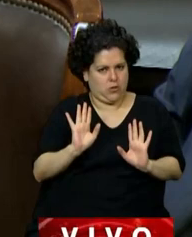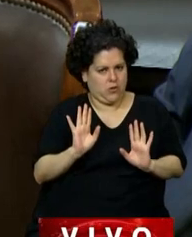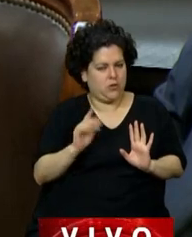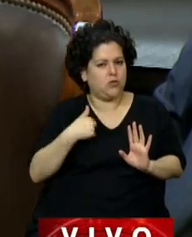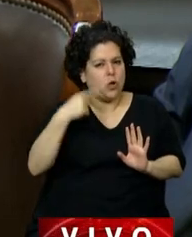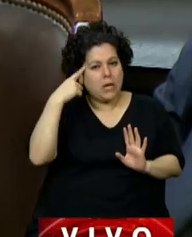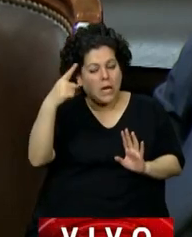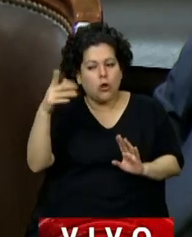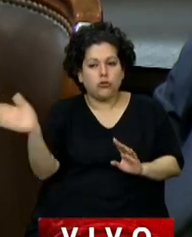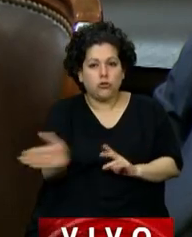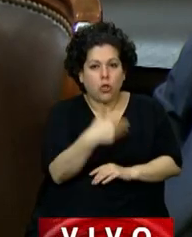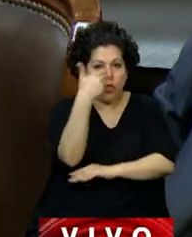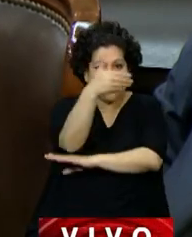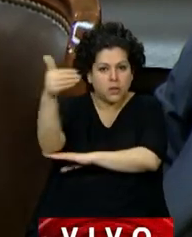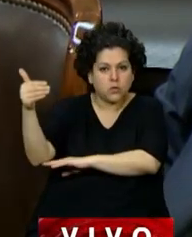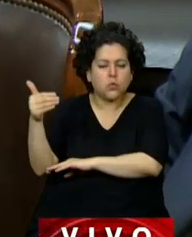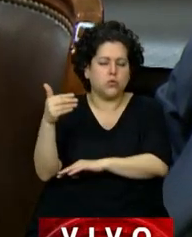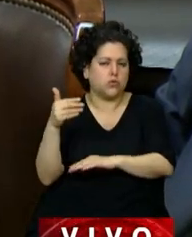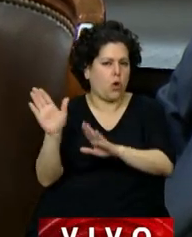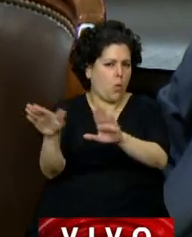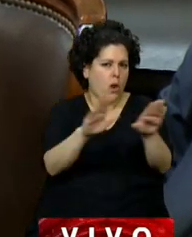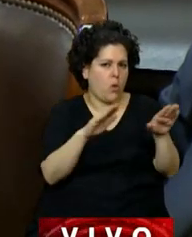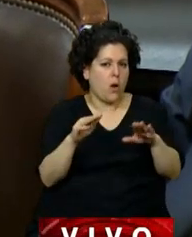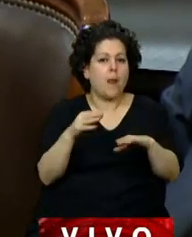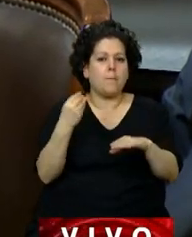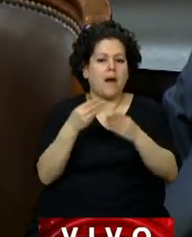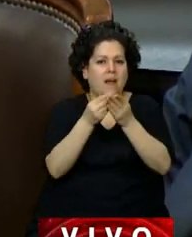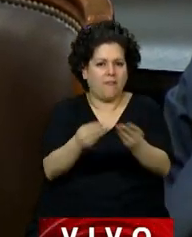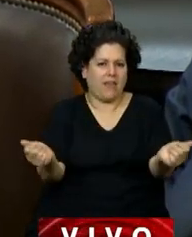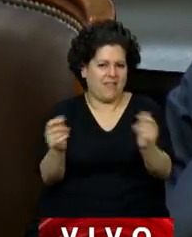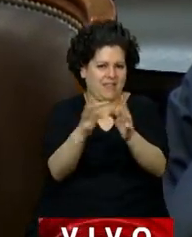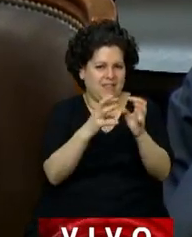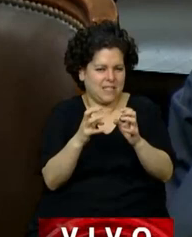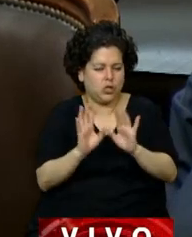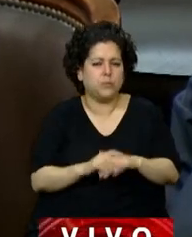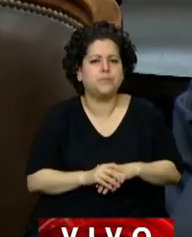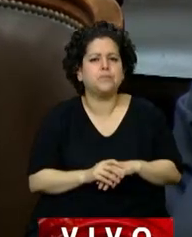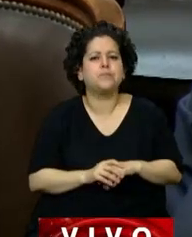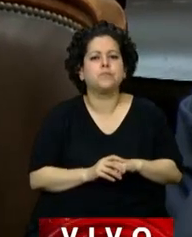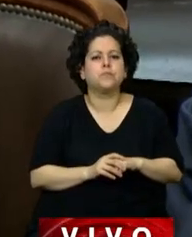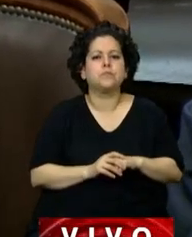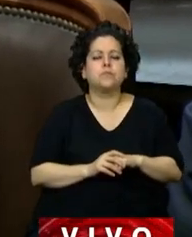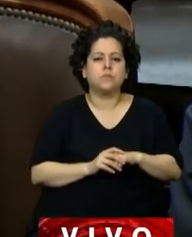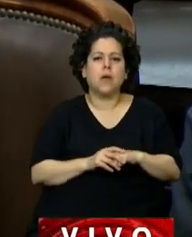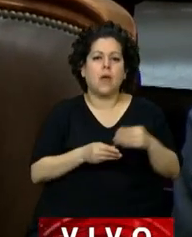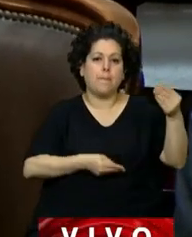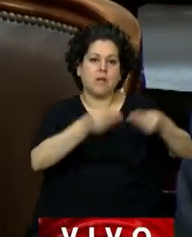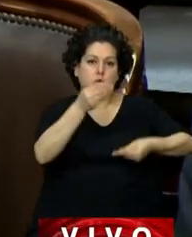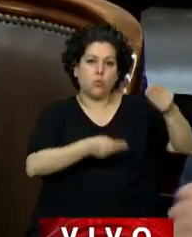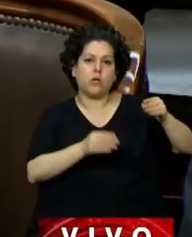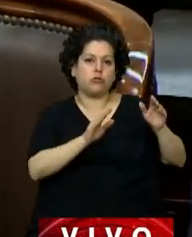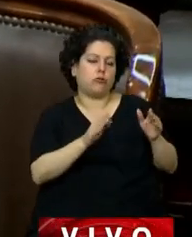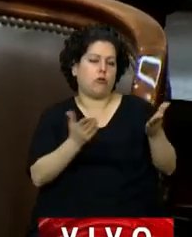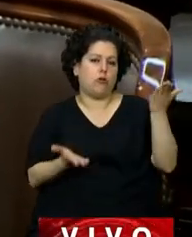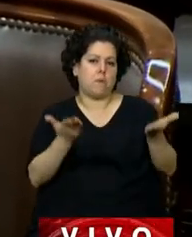todos los discursos sean en la misma sintonía al final de la sesión por otro lado A diferencia del presupuesto del año